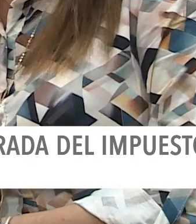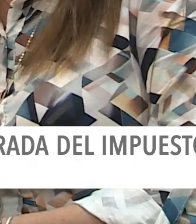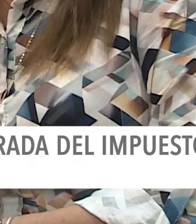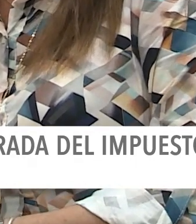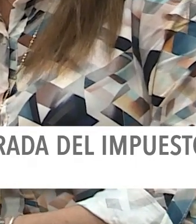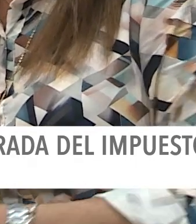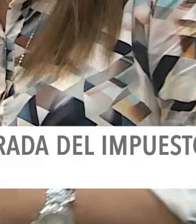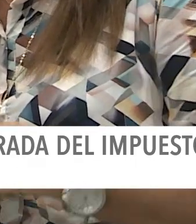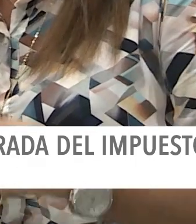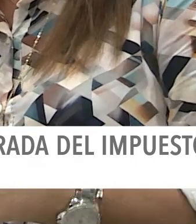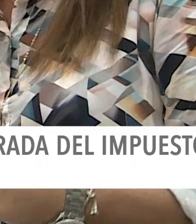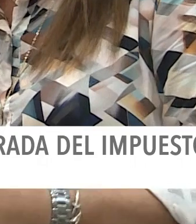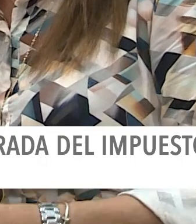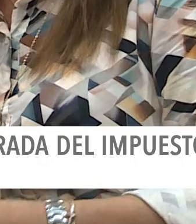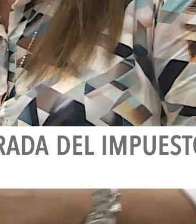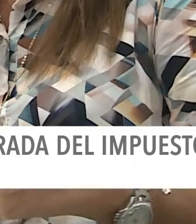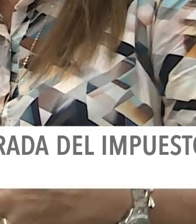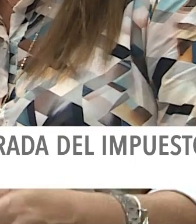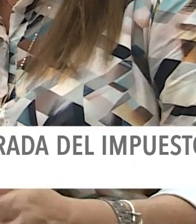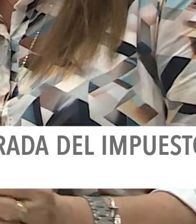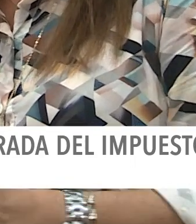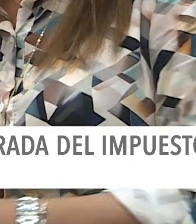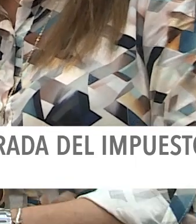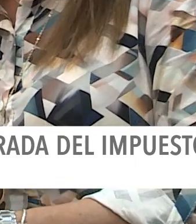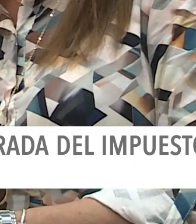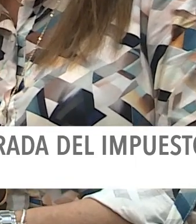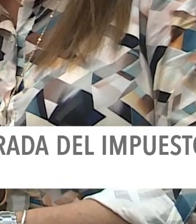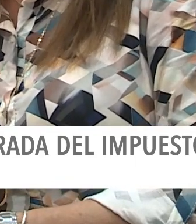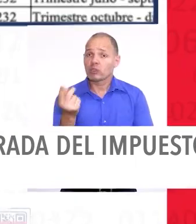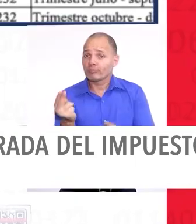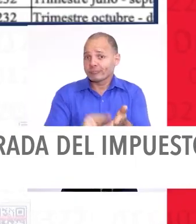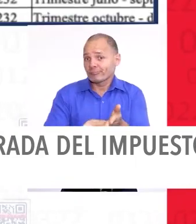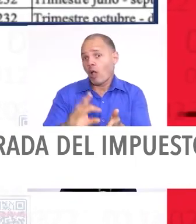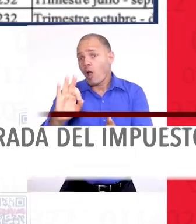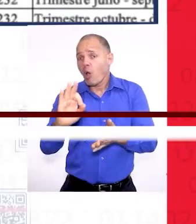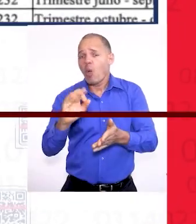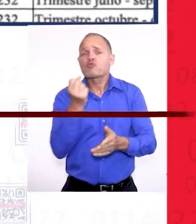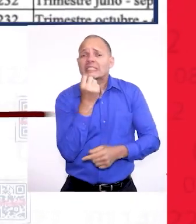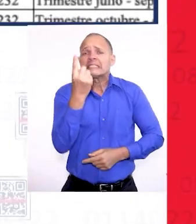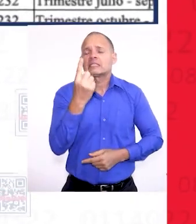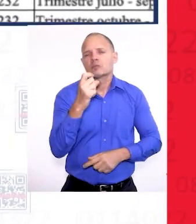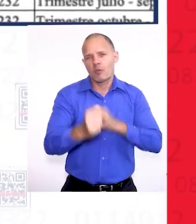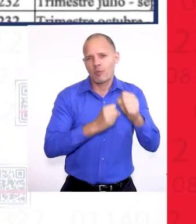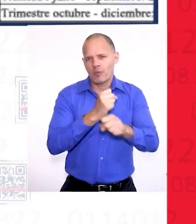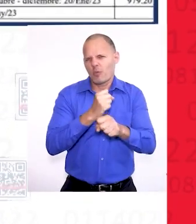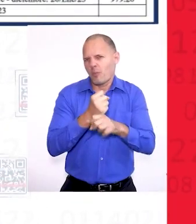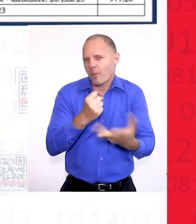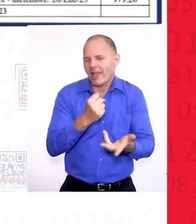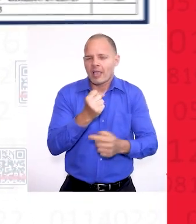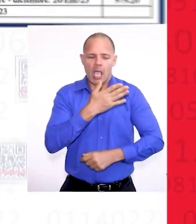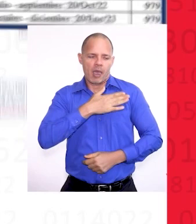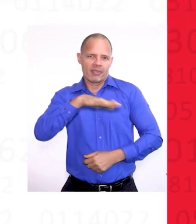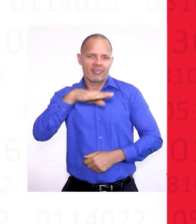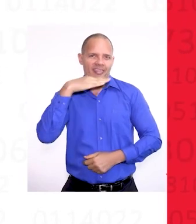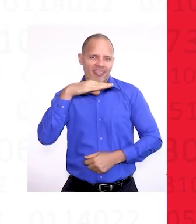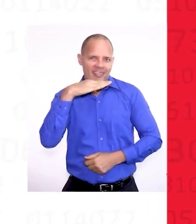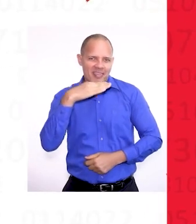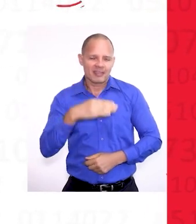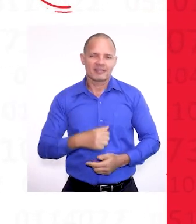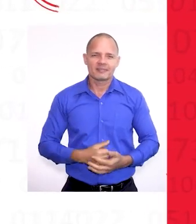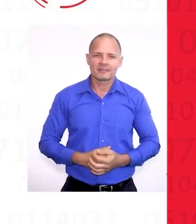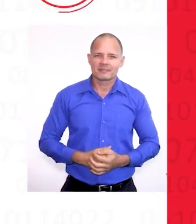puede mandarnos Entonces los comprobantes de la entrega de este de este modelo la declaración jurada es el ejercicio que convida a